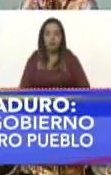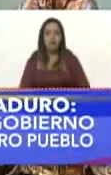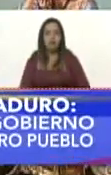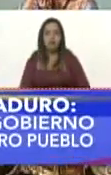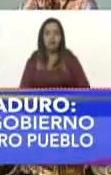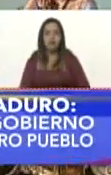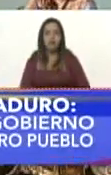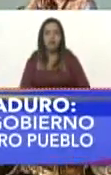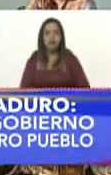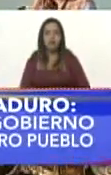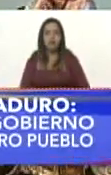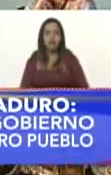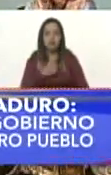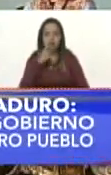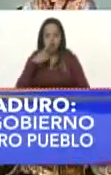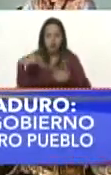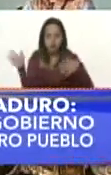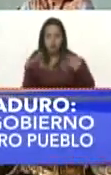se sacude